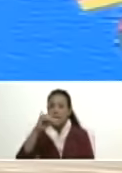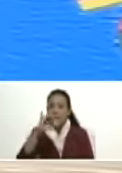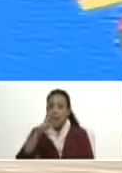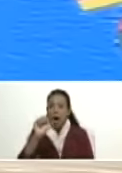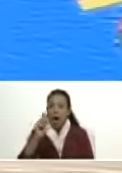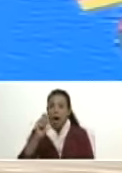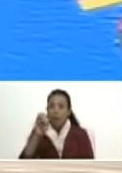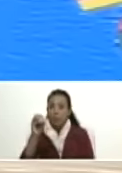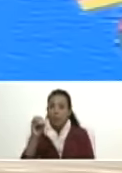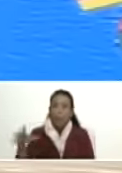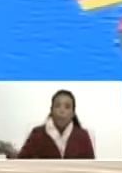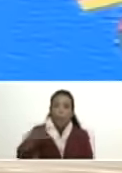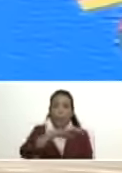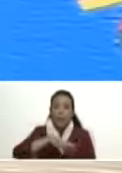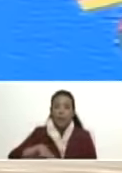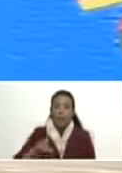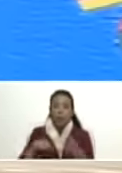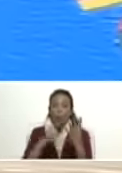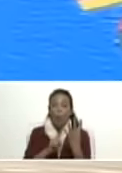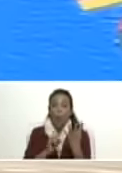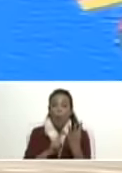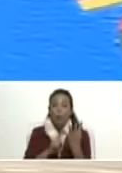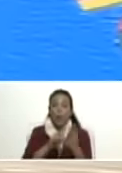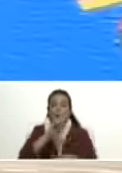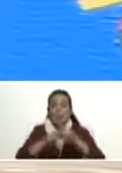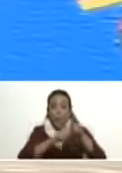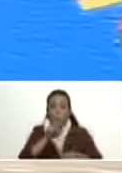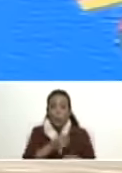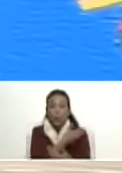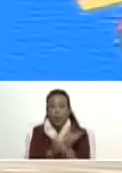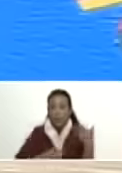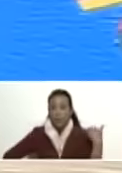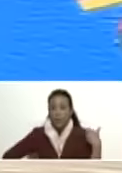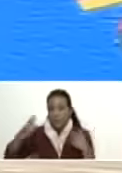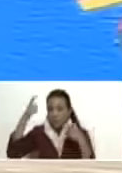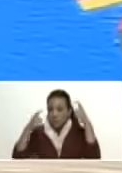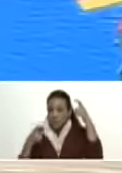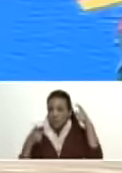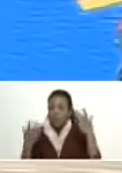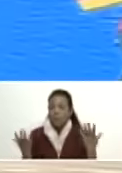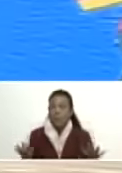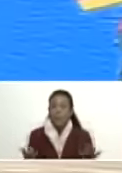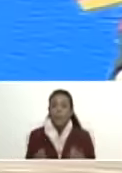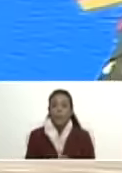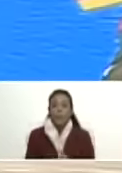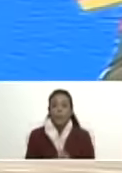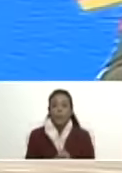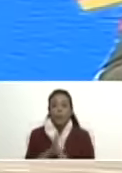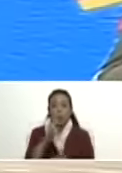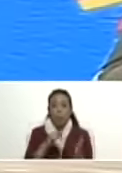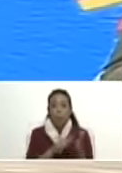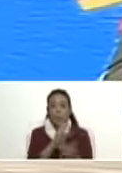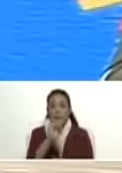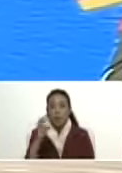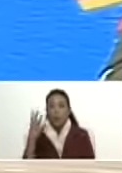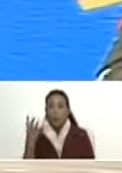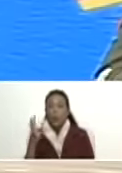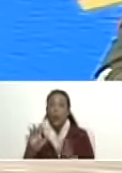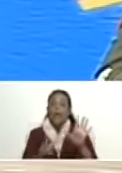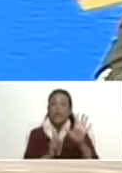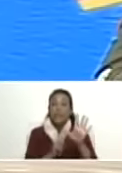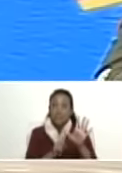movimiento sindical de Venezuela. Cuarto, el referéndum revocatorio, 15 de agosto, 2004.